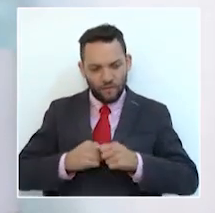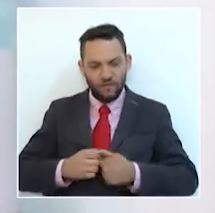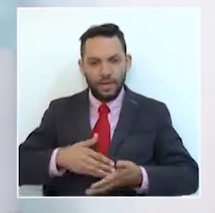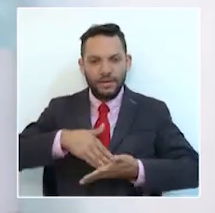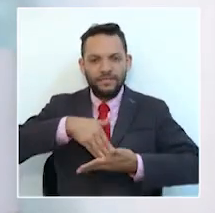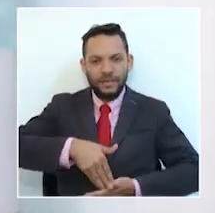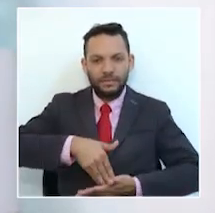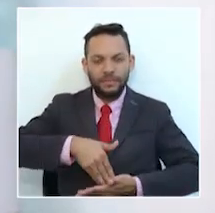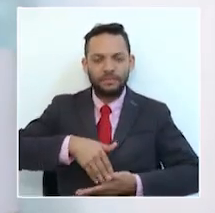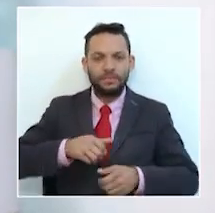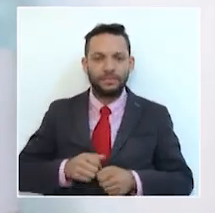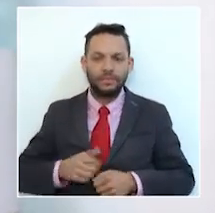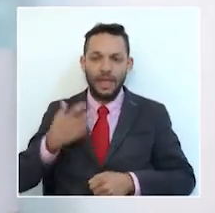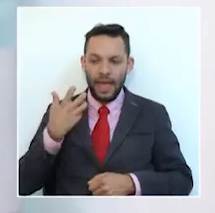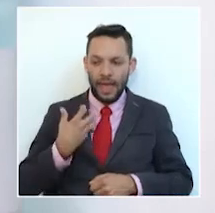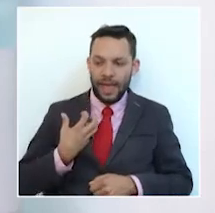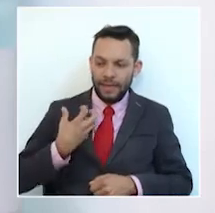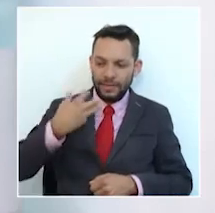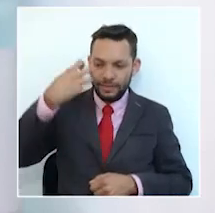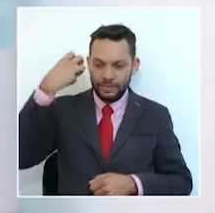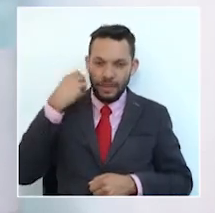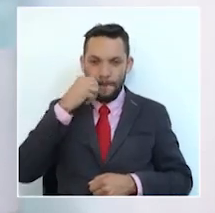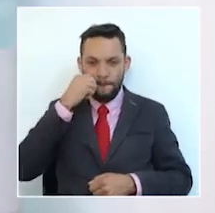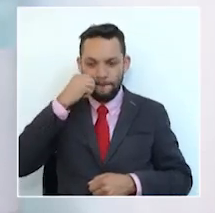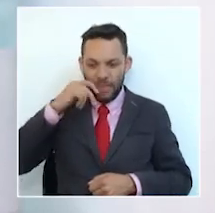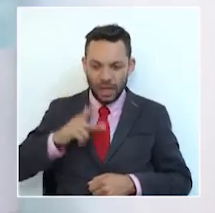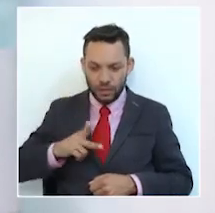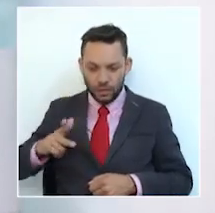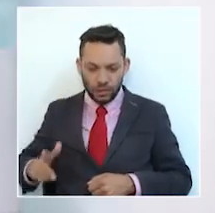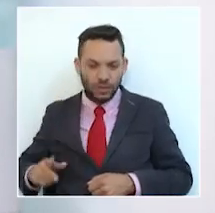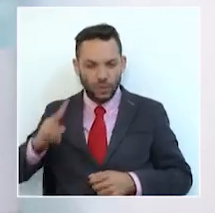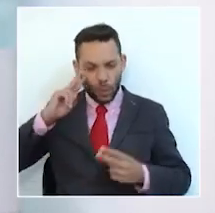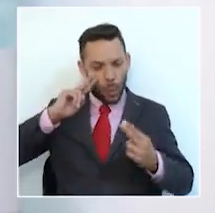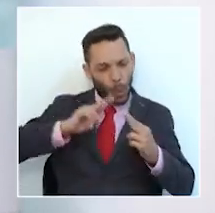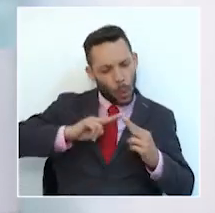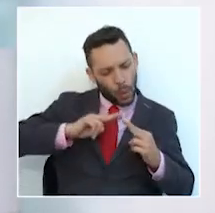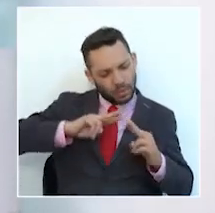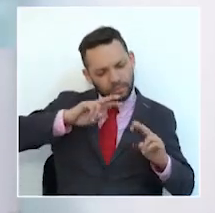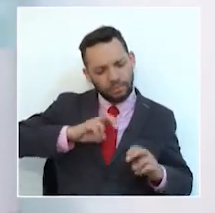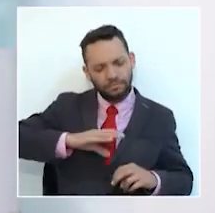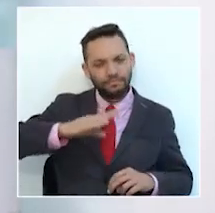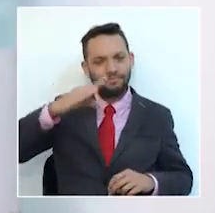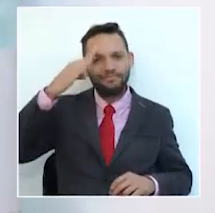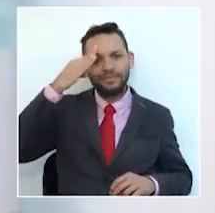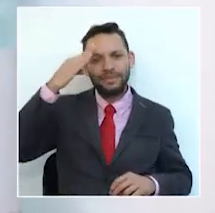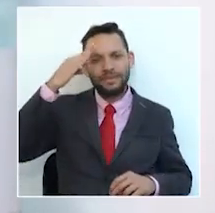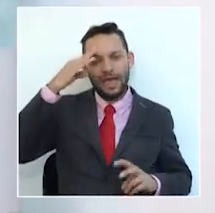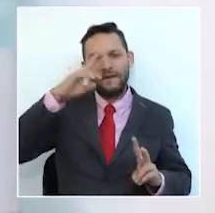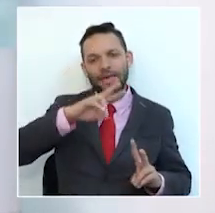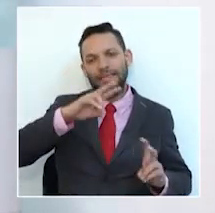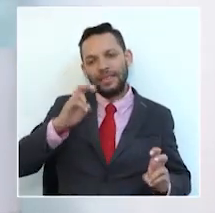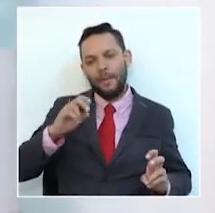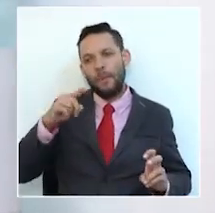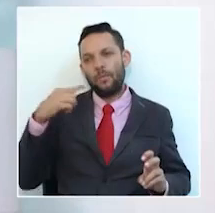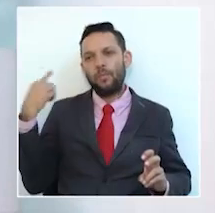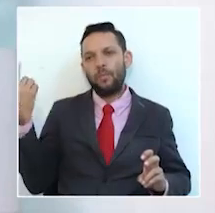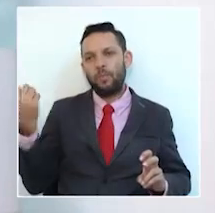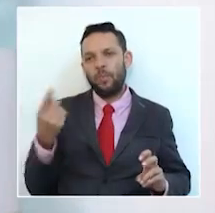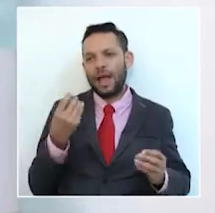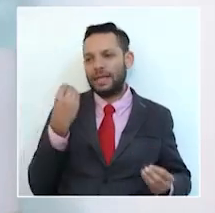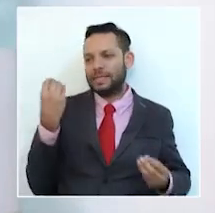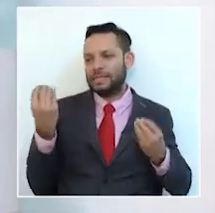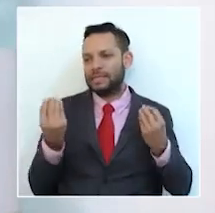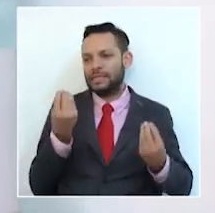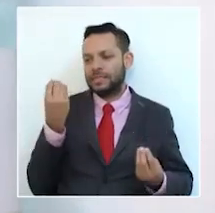los antiguos humanos lo conocían muy bien es que sabían de que estaban rodeados y cuando tenían que aplicarse